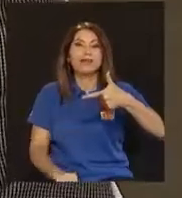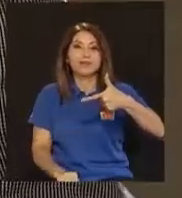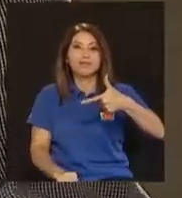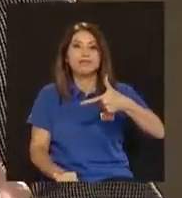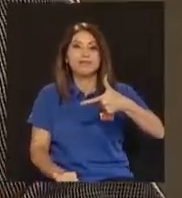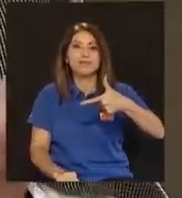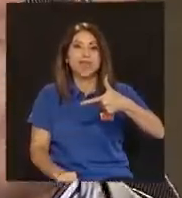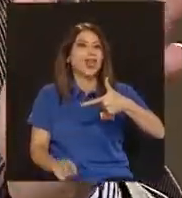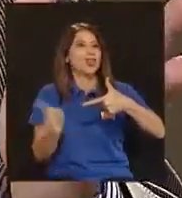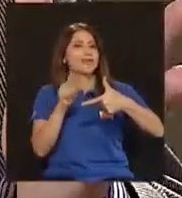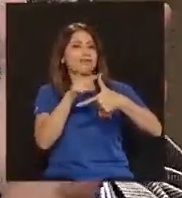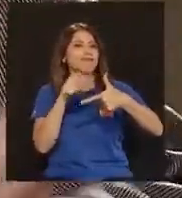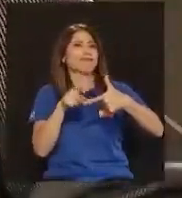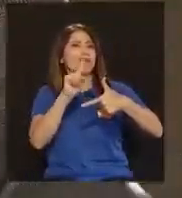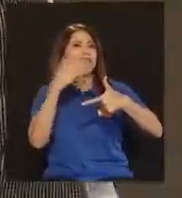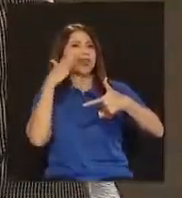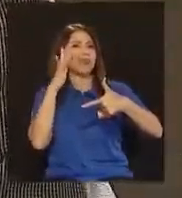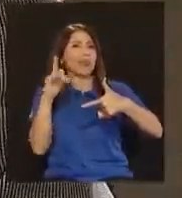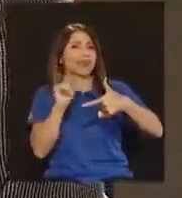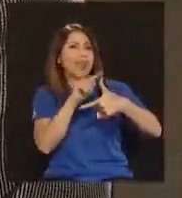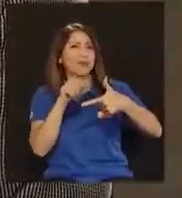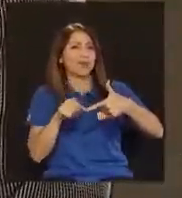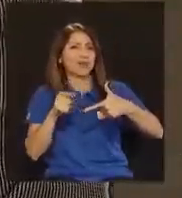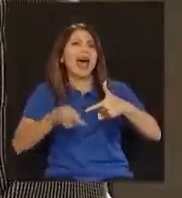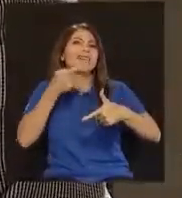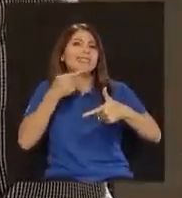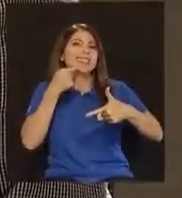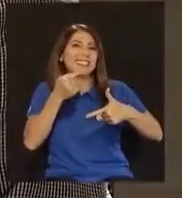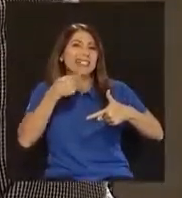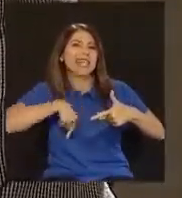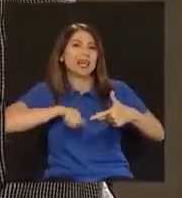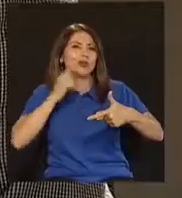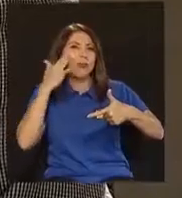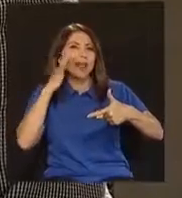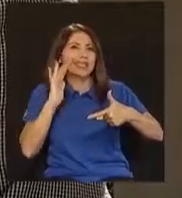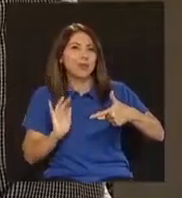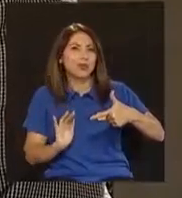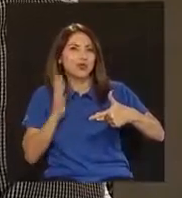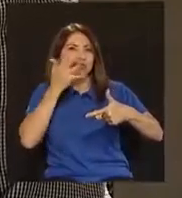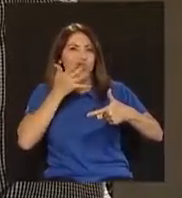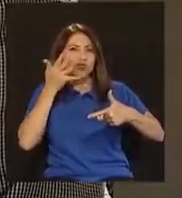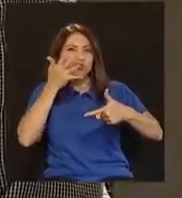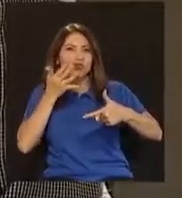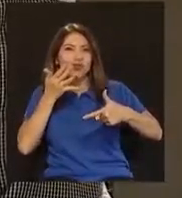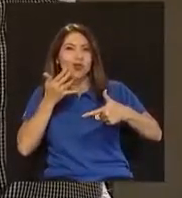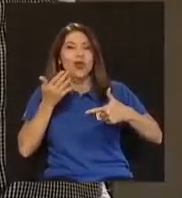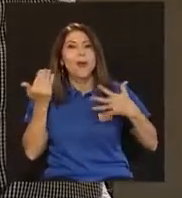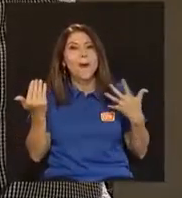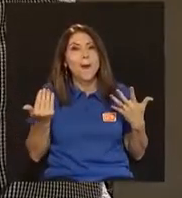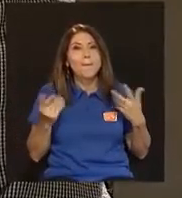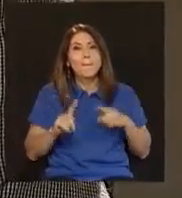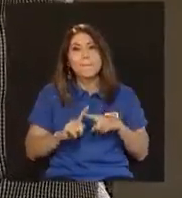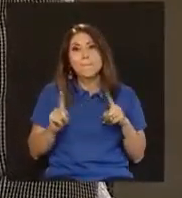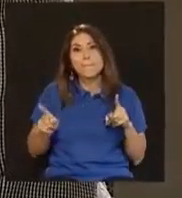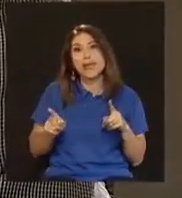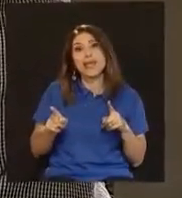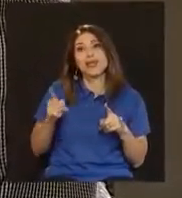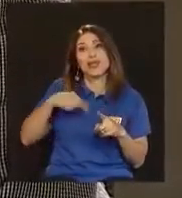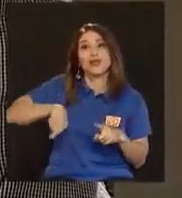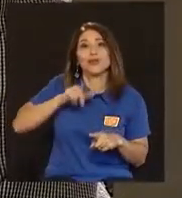No es que nos parezcamos, aunque a veces algunos dicen que nos parecemos, ¿verdad? Pero básicamente... Y en general es peyorativo